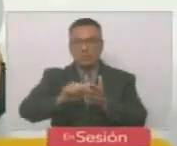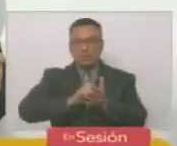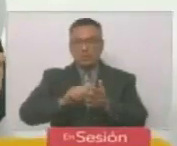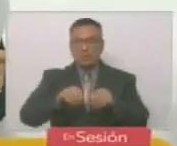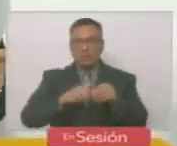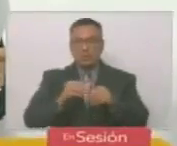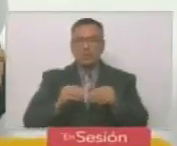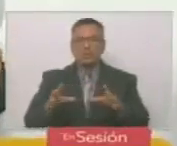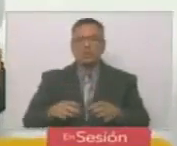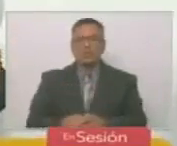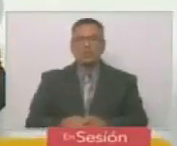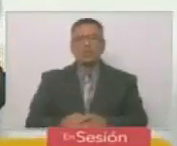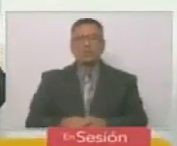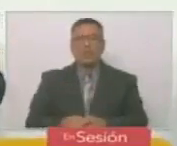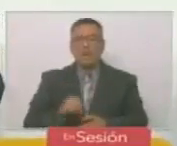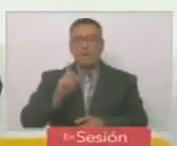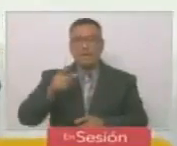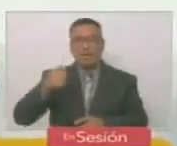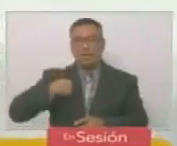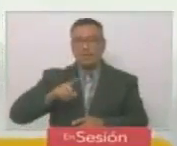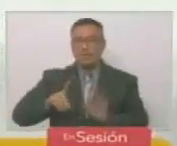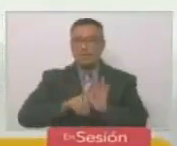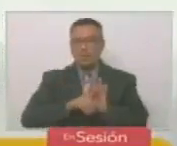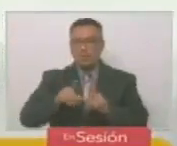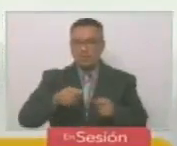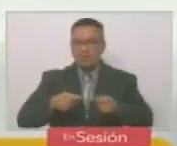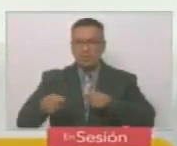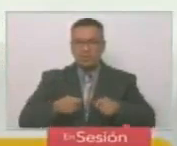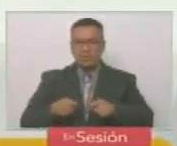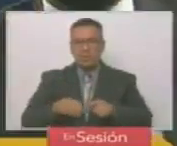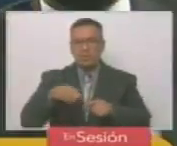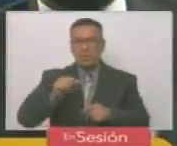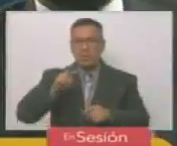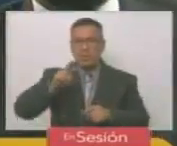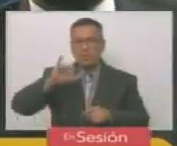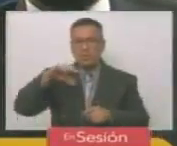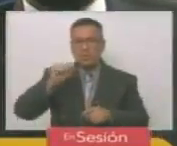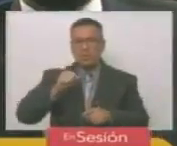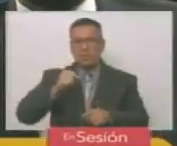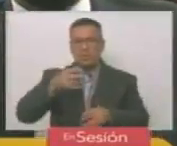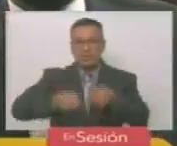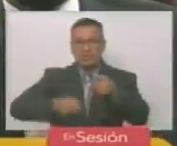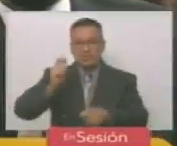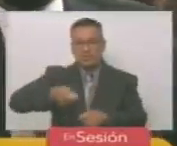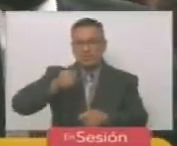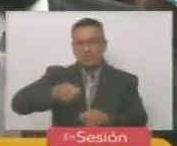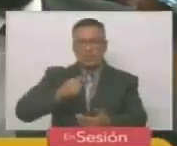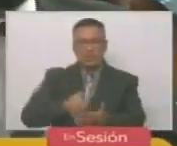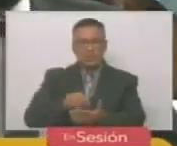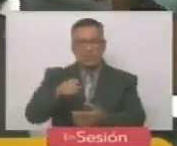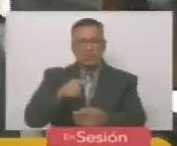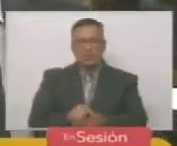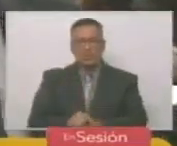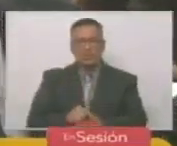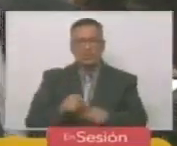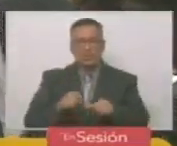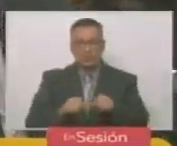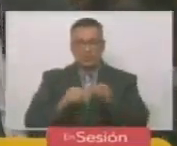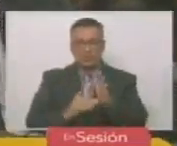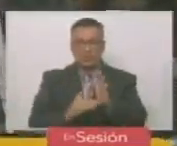resoluciones. Asimismo, tiene derecho a ejercer la acción de habeas data ante el tribunal competente para la